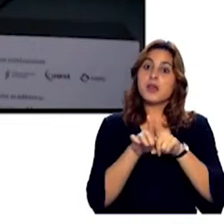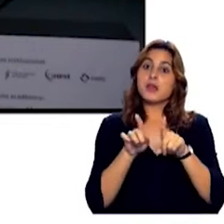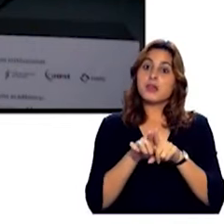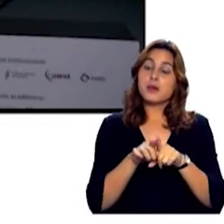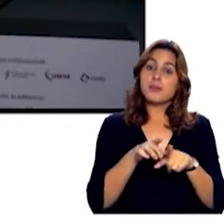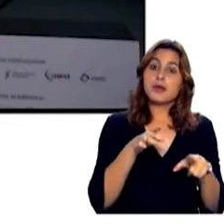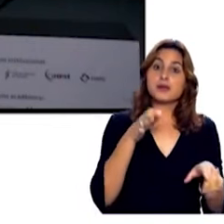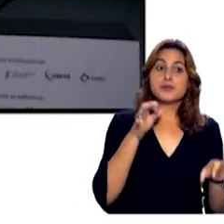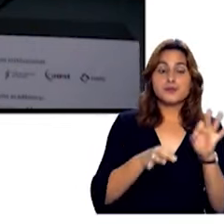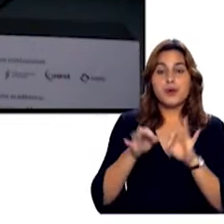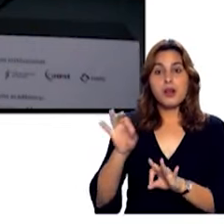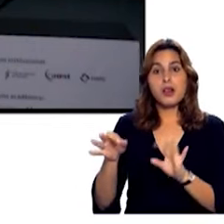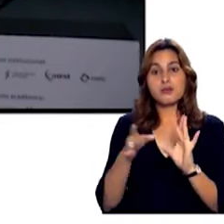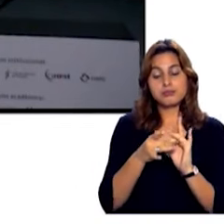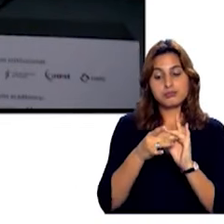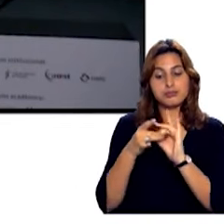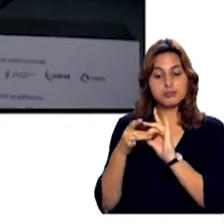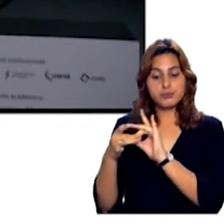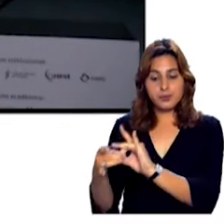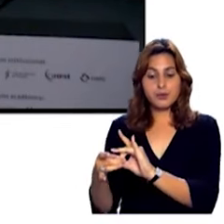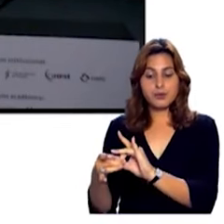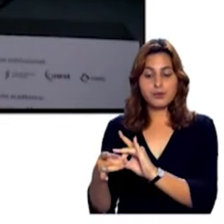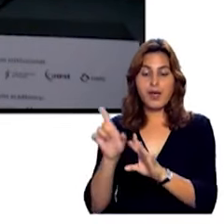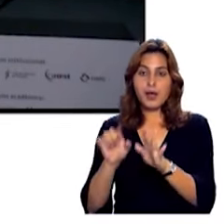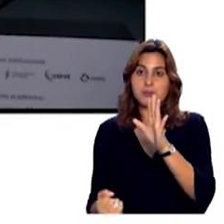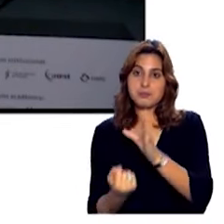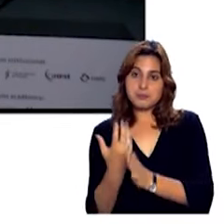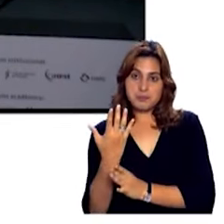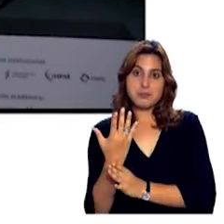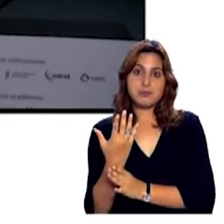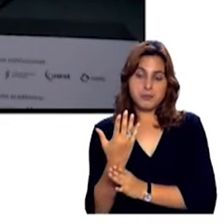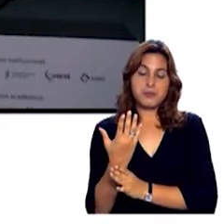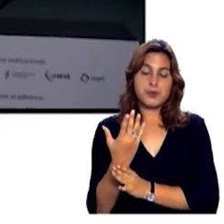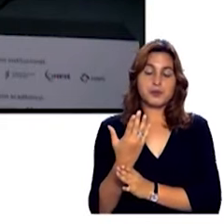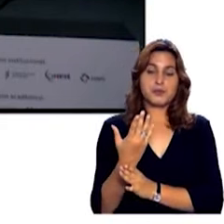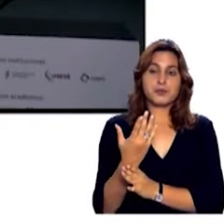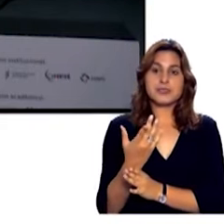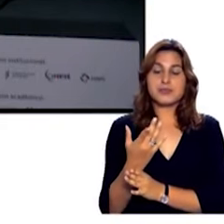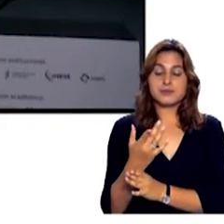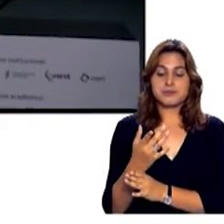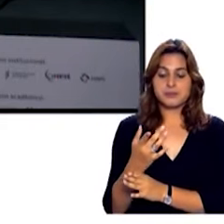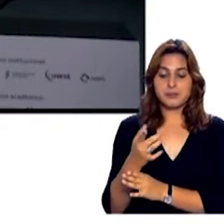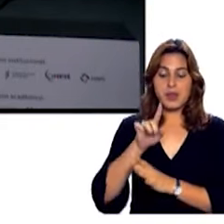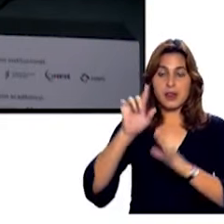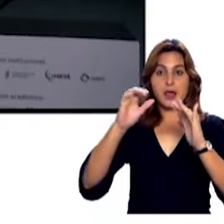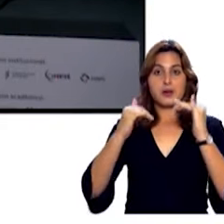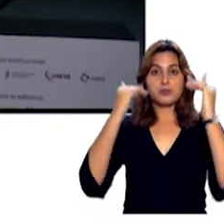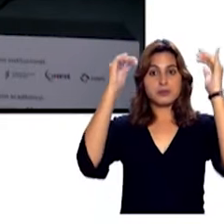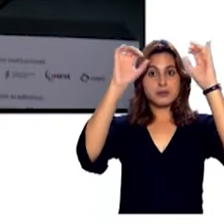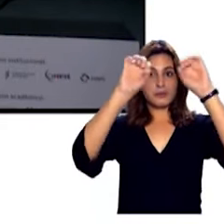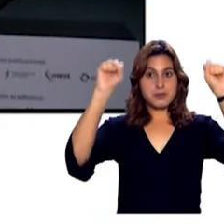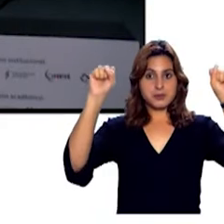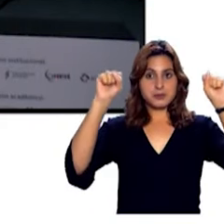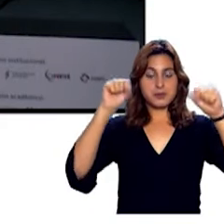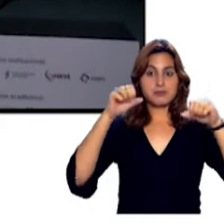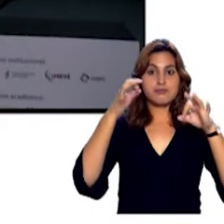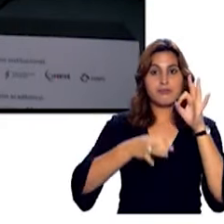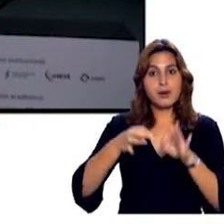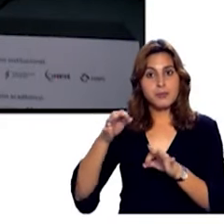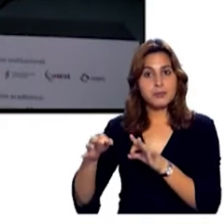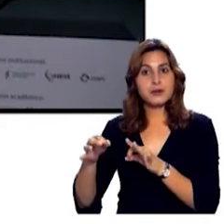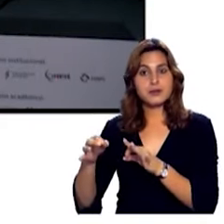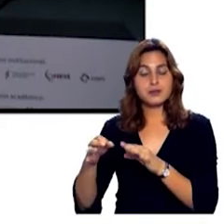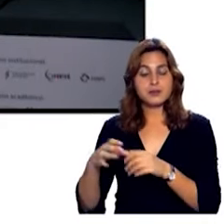se produce con rela a del Tribunal Superior del tribunal Supremo hacia los órganos inferiores de la jurisdicción